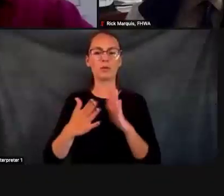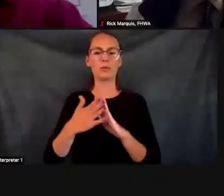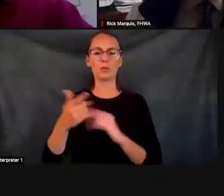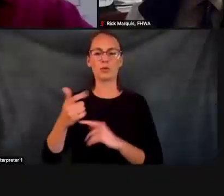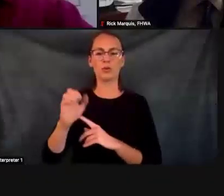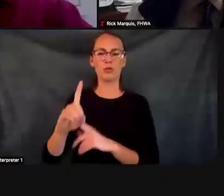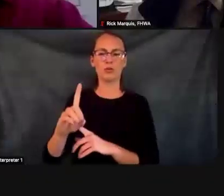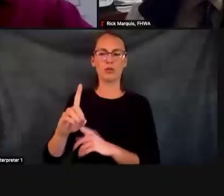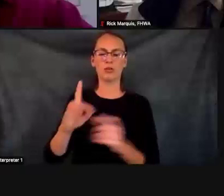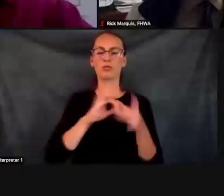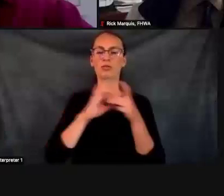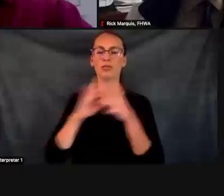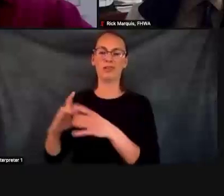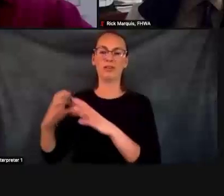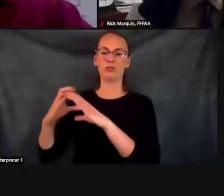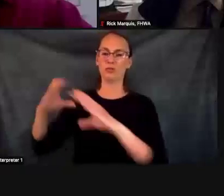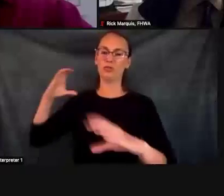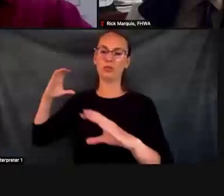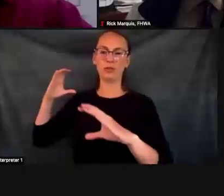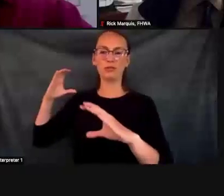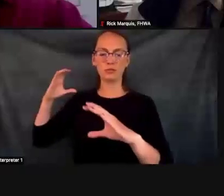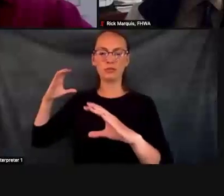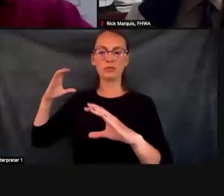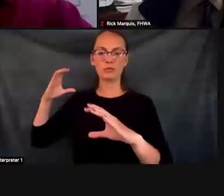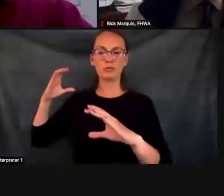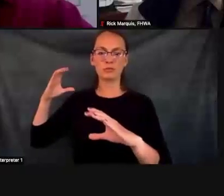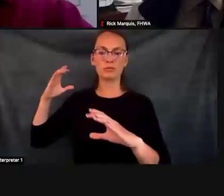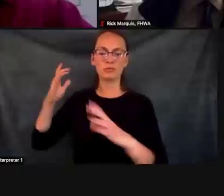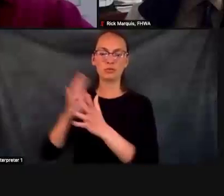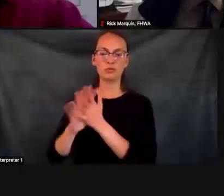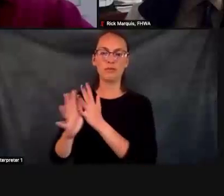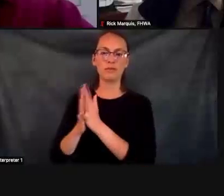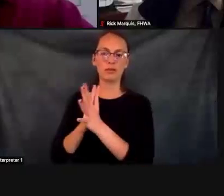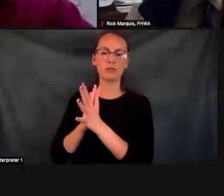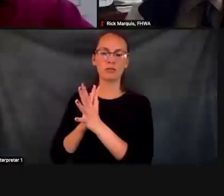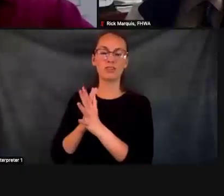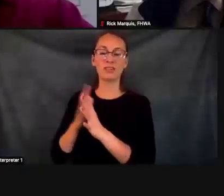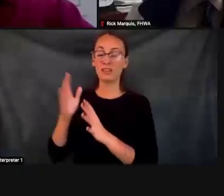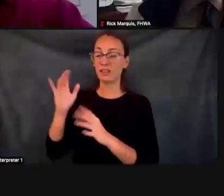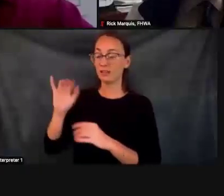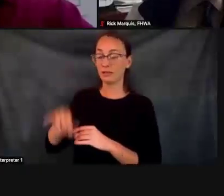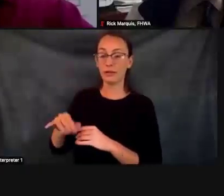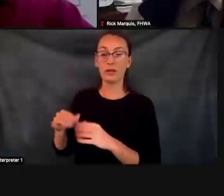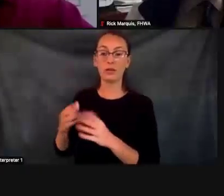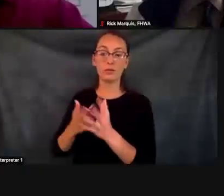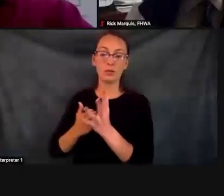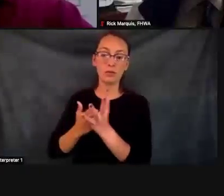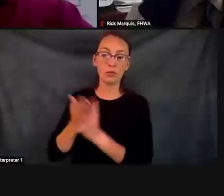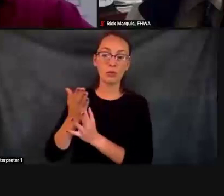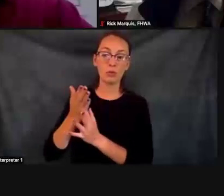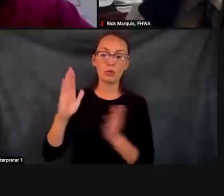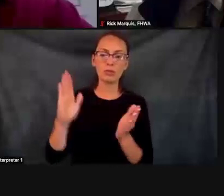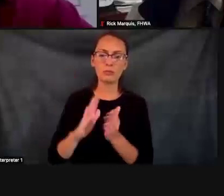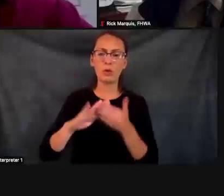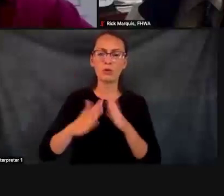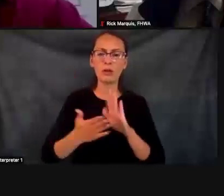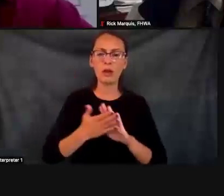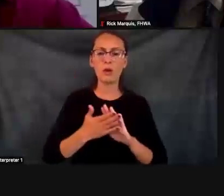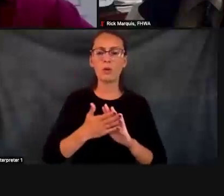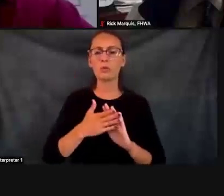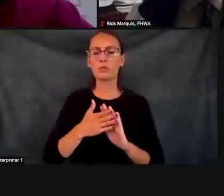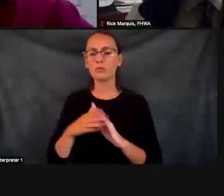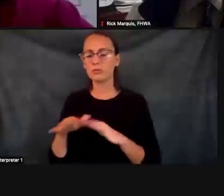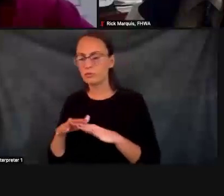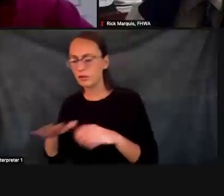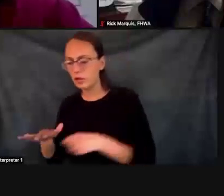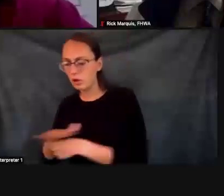impacto del tráfico de camiones saliendo de I-81 y pasando por los pueblos y las aldeas